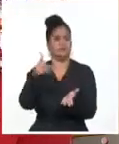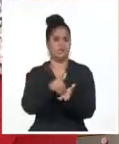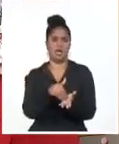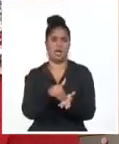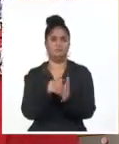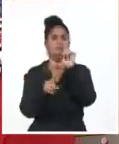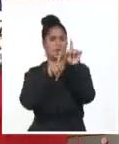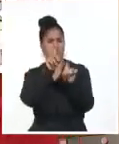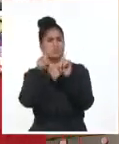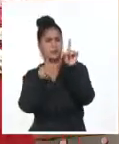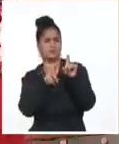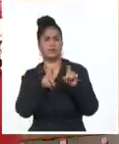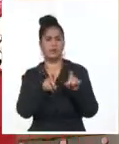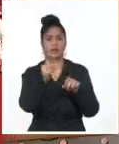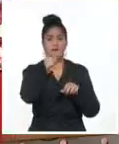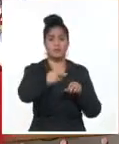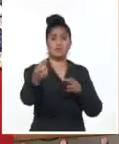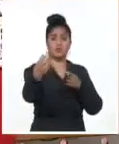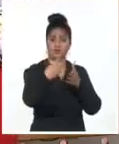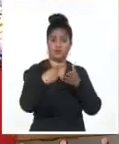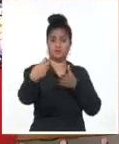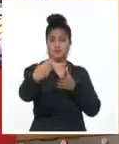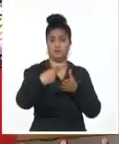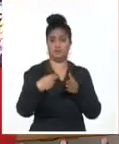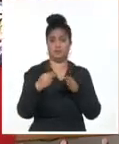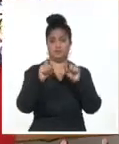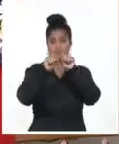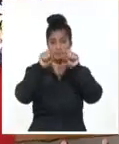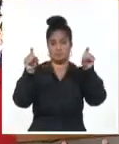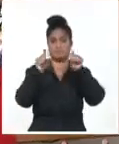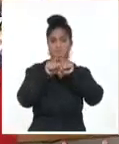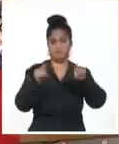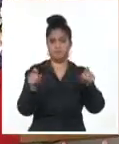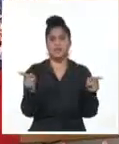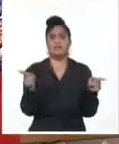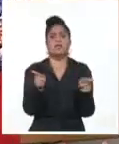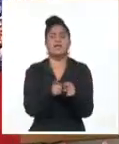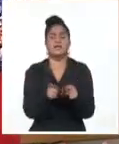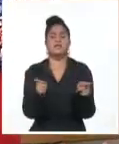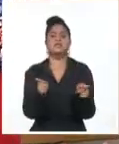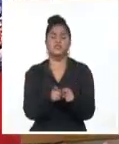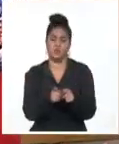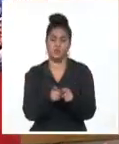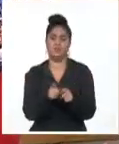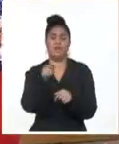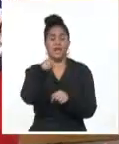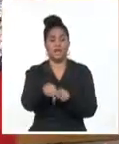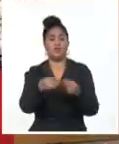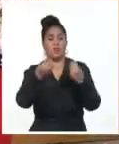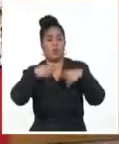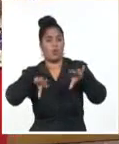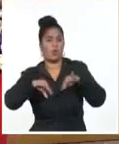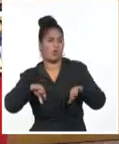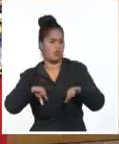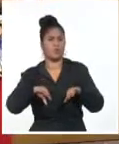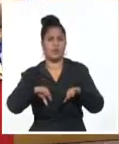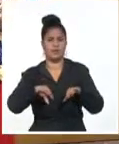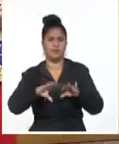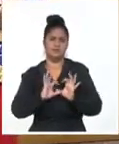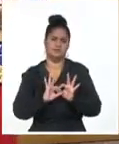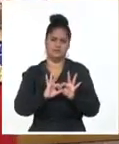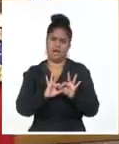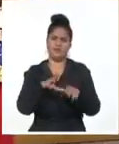que nos escribieron, y aquí usted tiene un resumen de los principales temas, no solo es un fenómeno asociado a la farmacia y